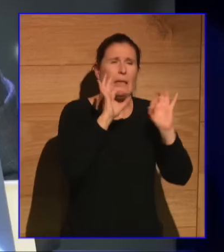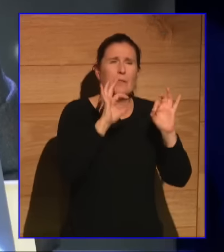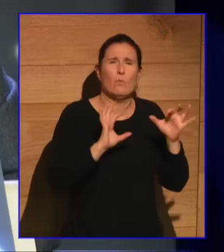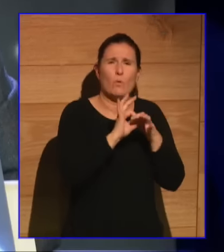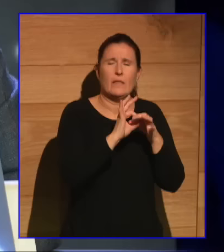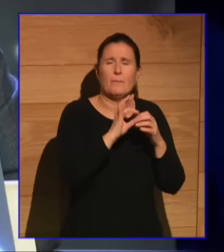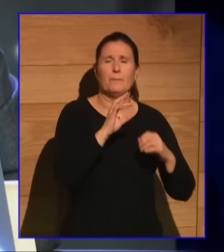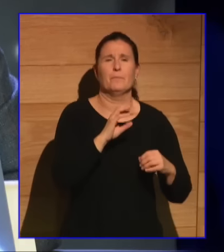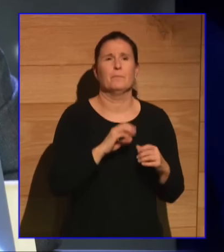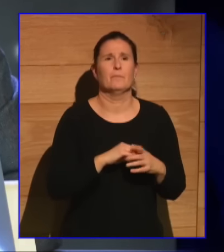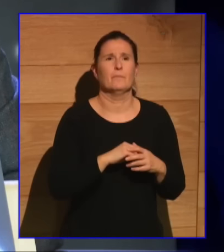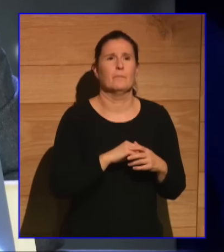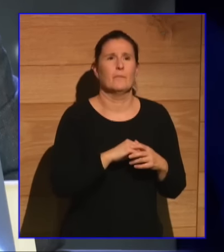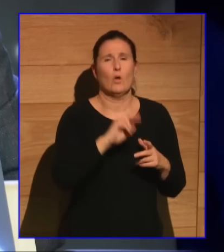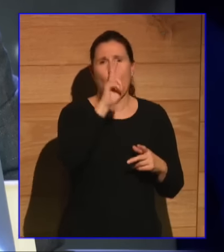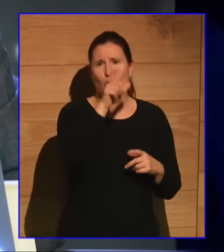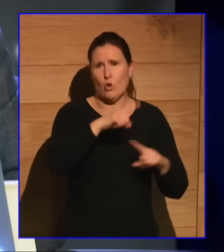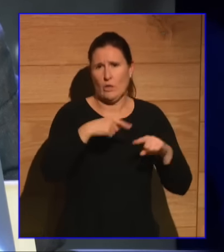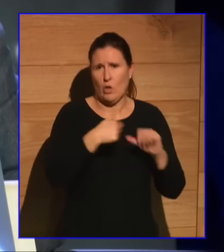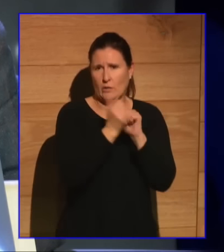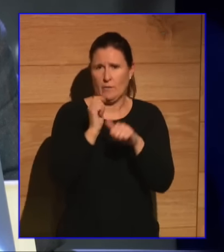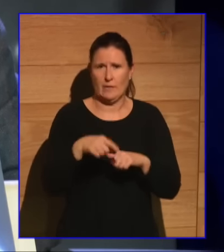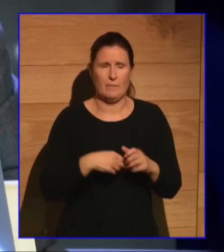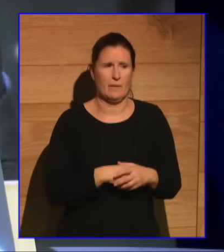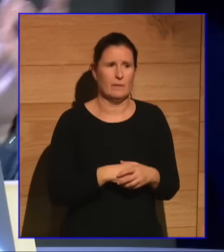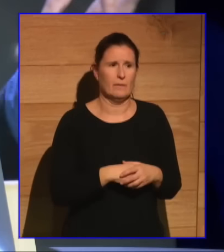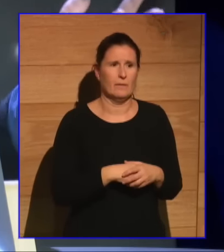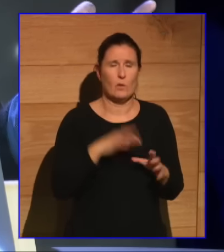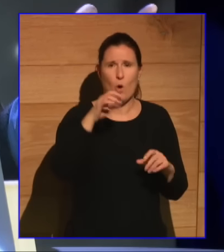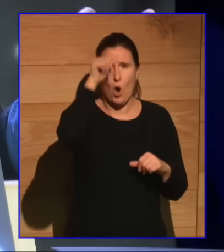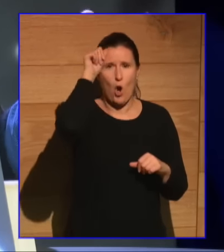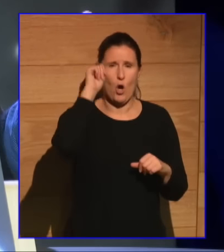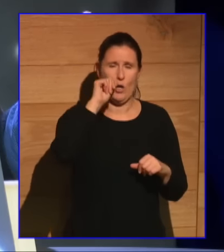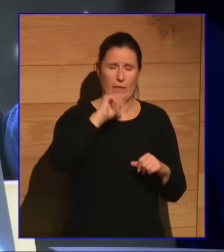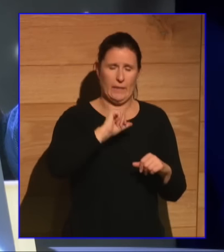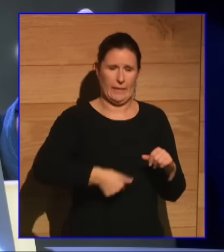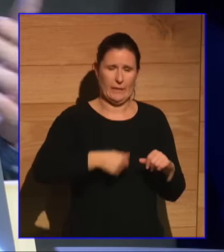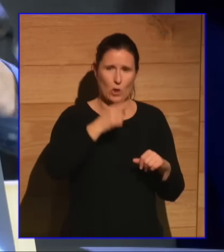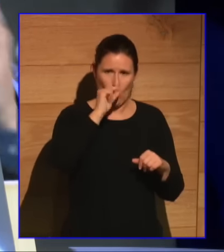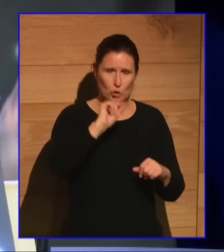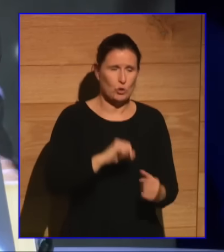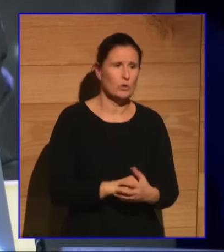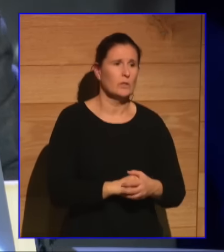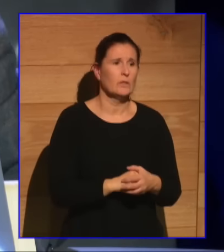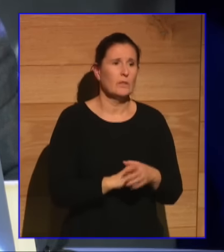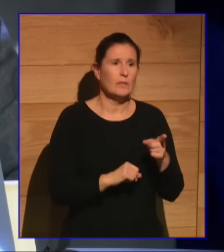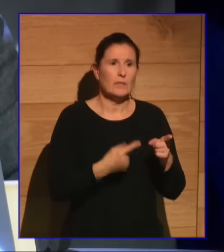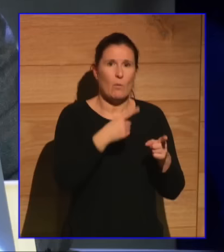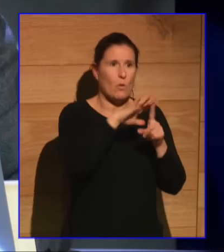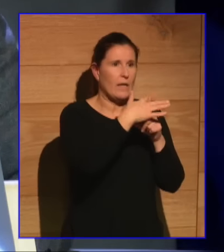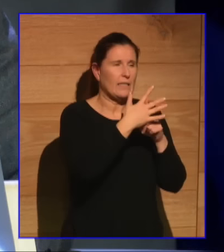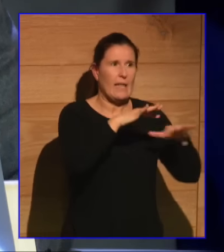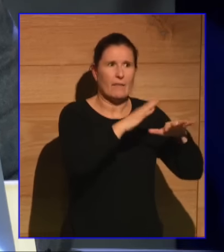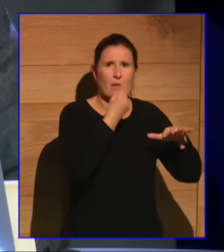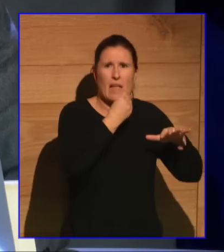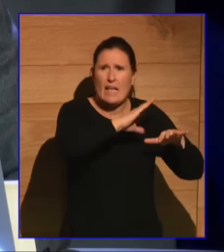Sí, ¿no? Llega más claro, lejos porque ha pasado más tiempo, del mismo modo que esa escena que en su momento nos parecía la mejor escena de acción que habíamos visto